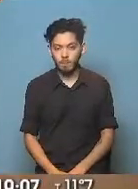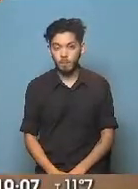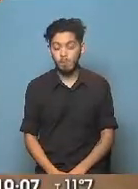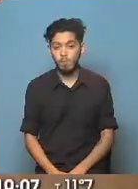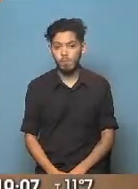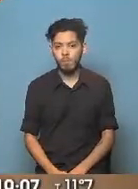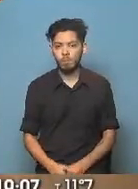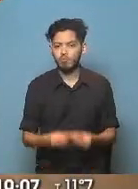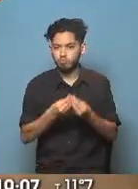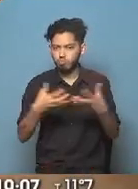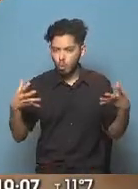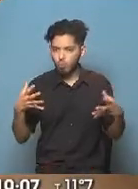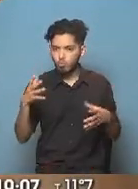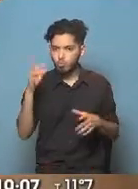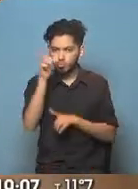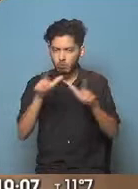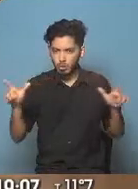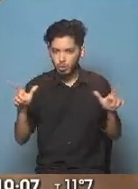sino varias.